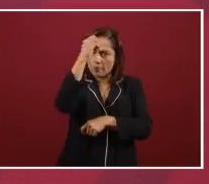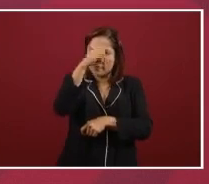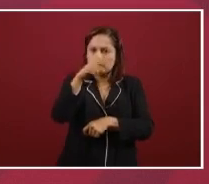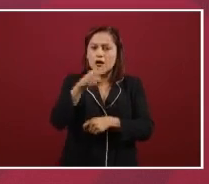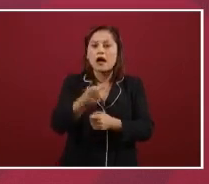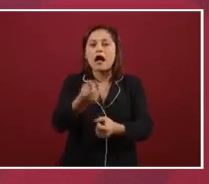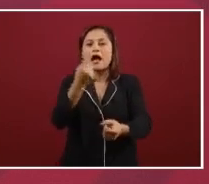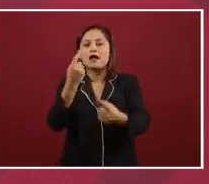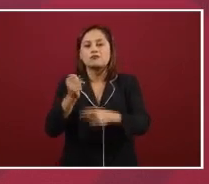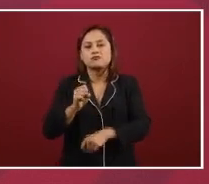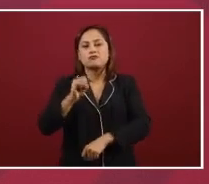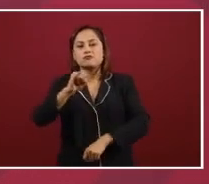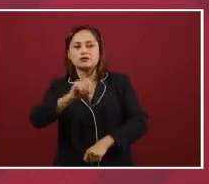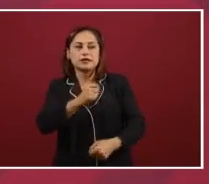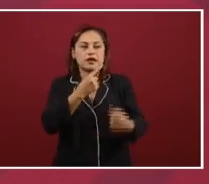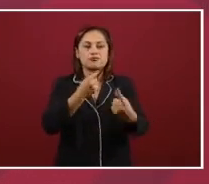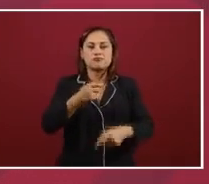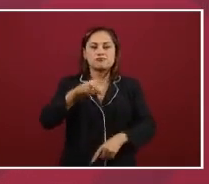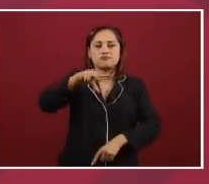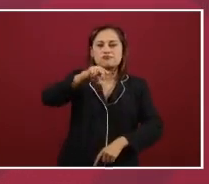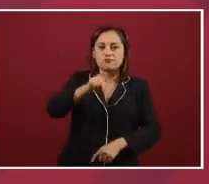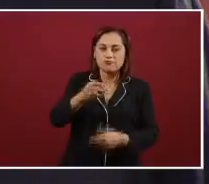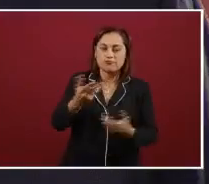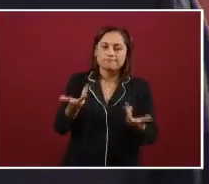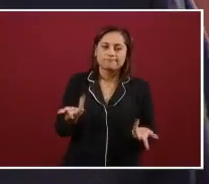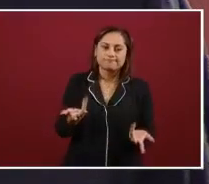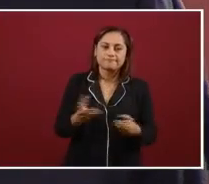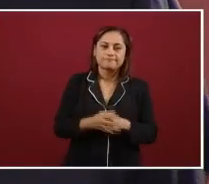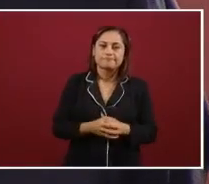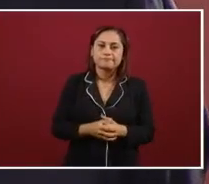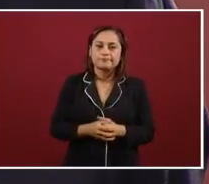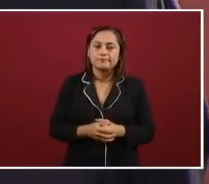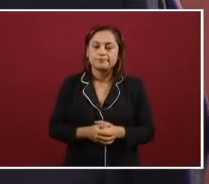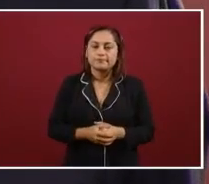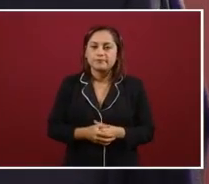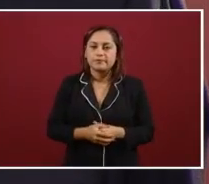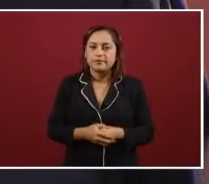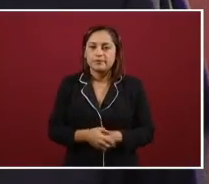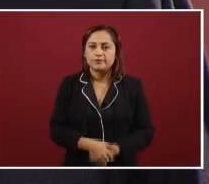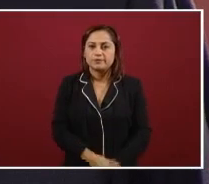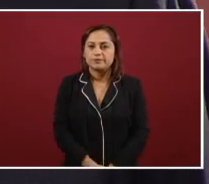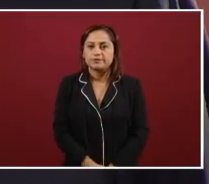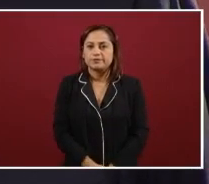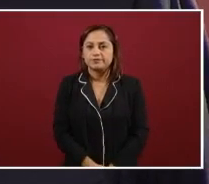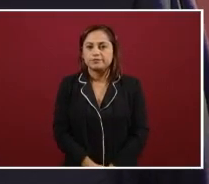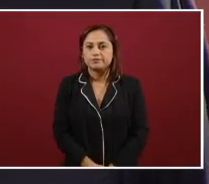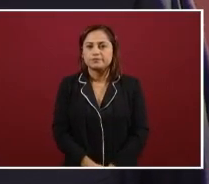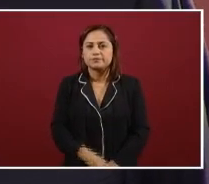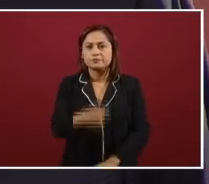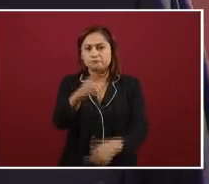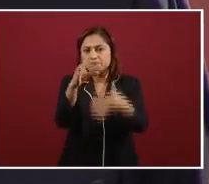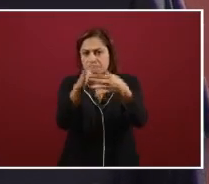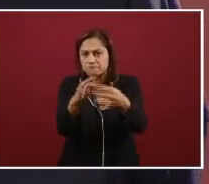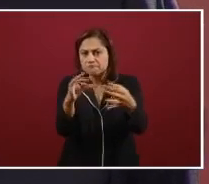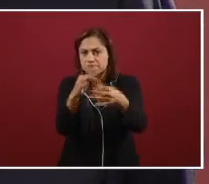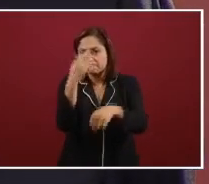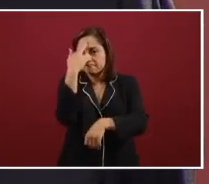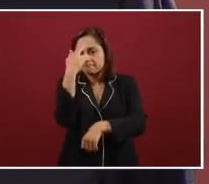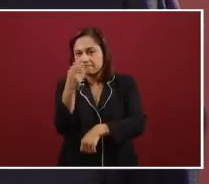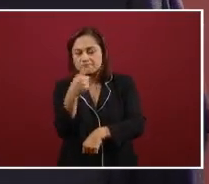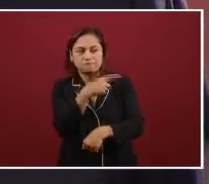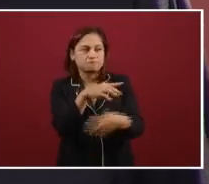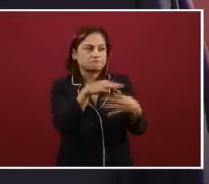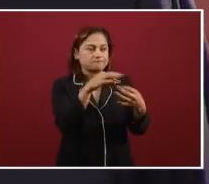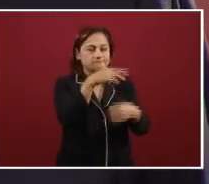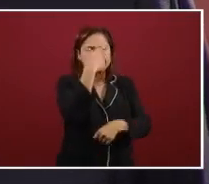están en contra de la planta, y hay argumentos de las dos partes.